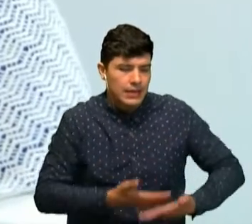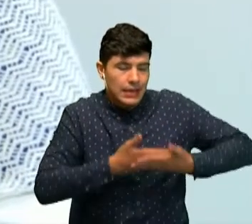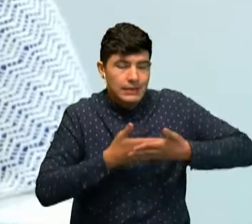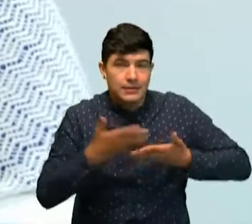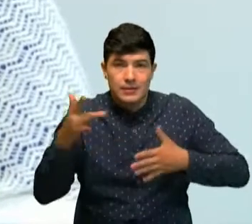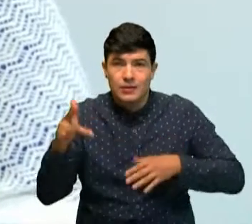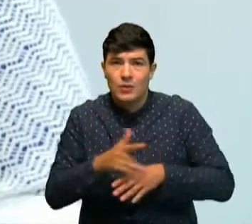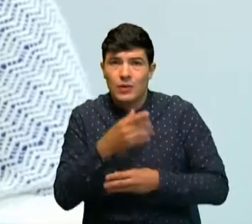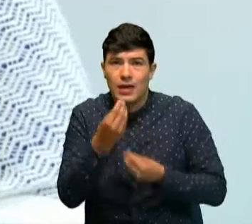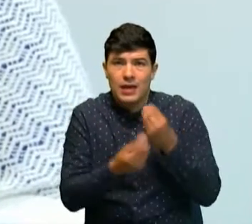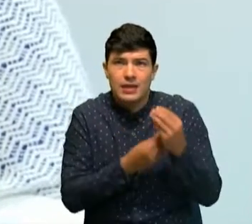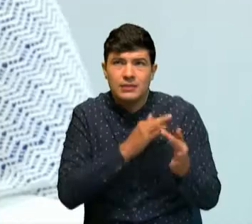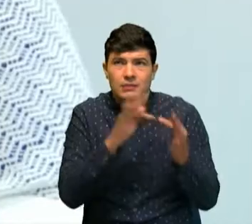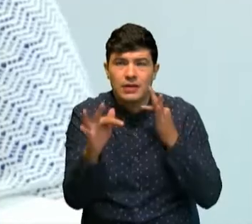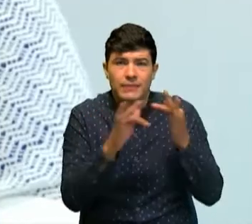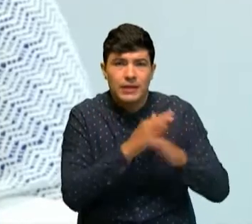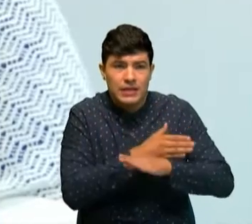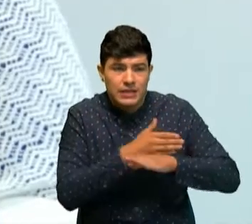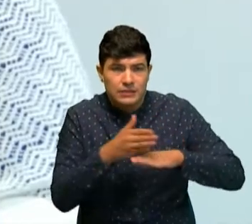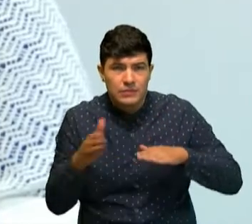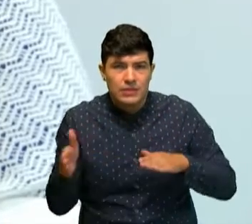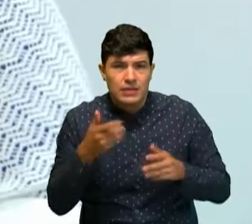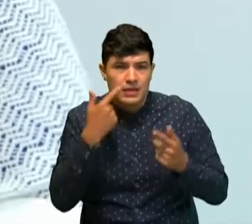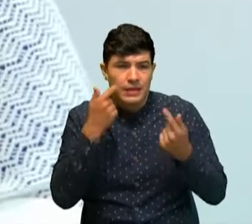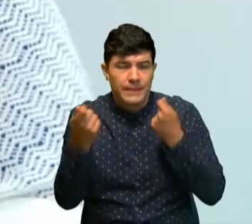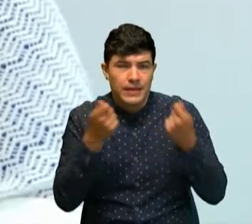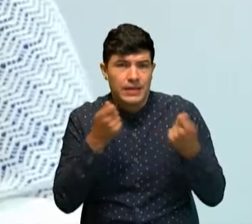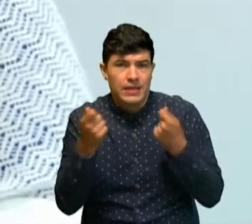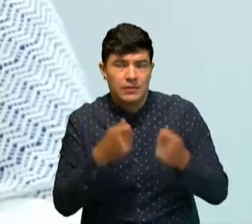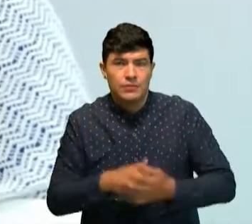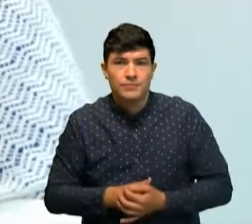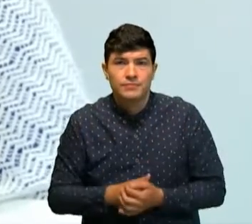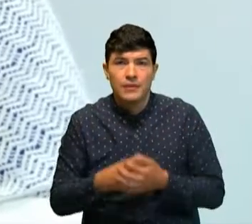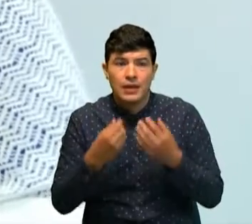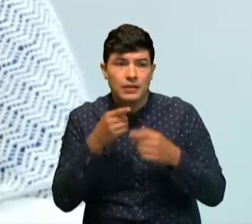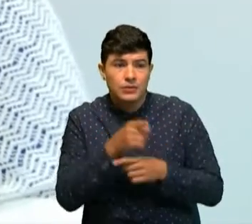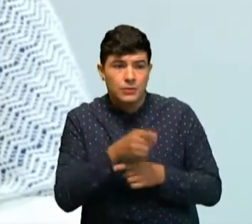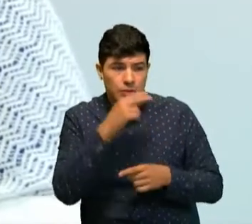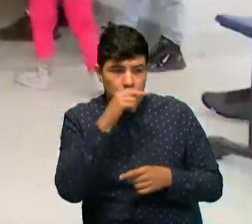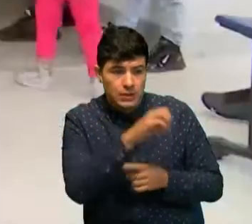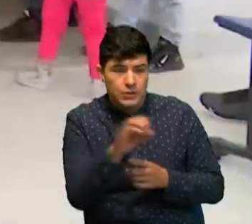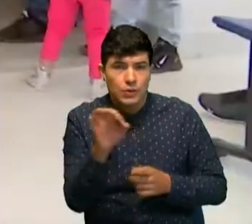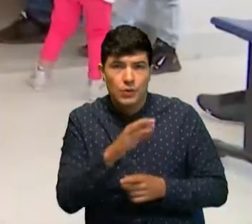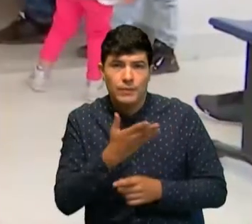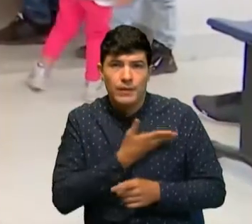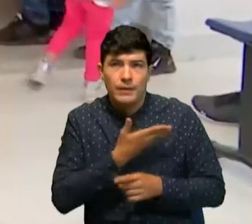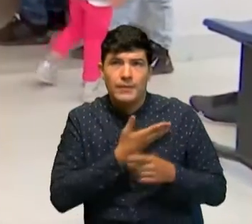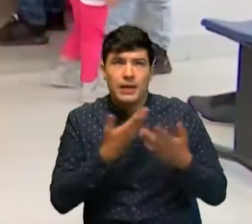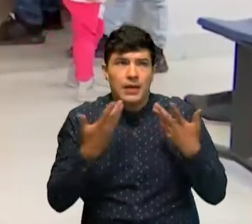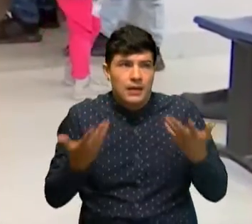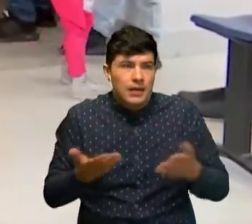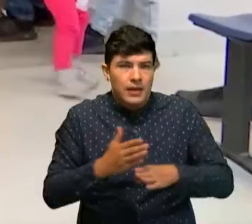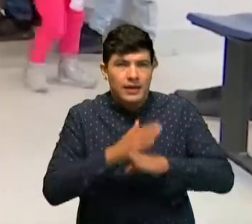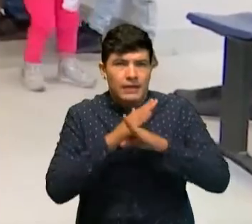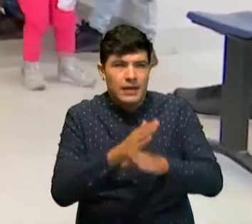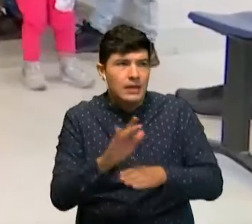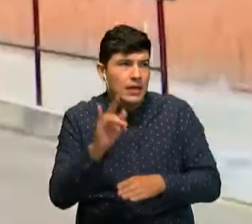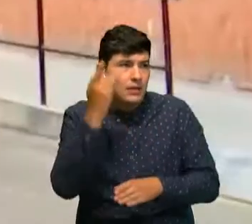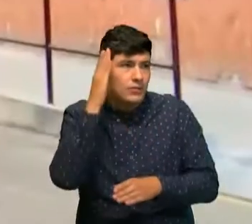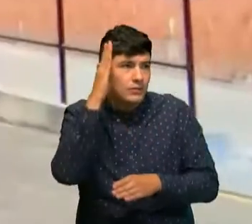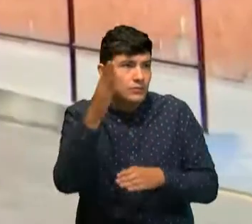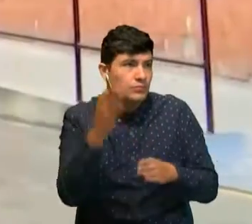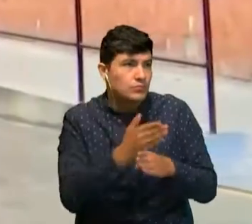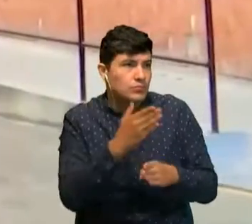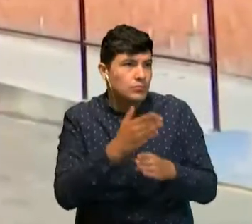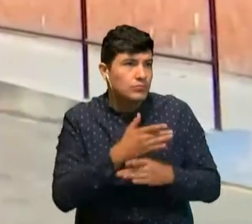que hacer un tratamiento profiláctico de manejo antibiótico para ese niño y para esa mamá para pues, evitarle complicaciones.